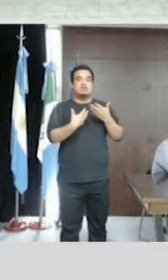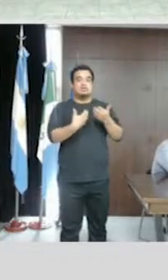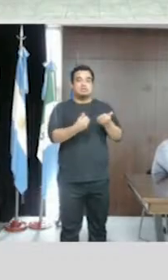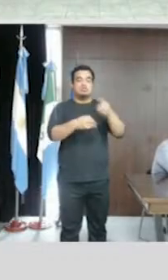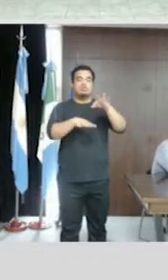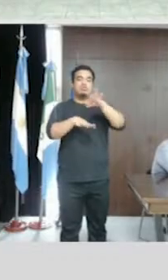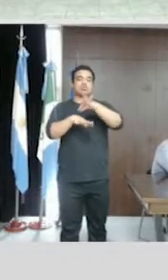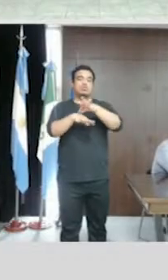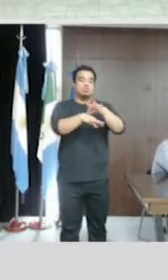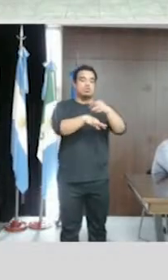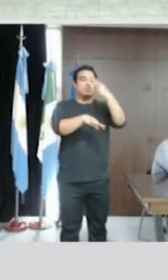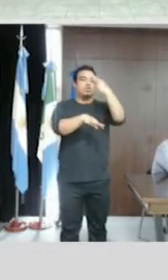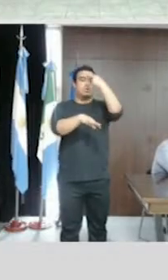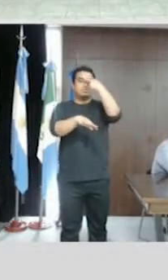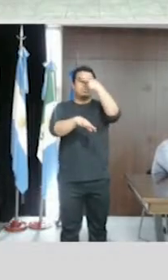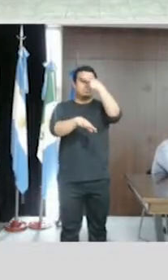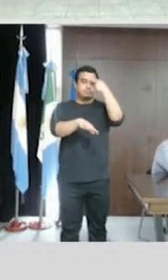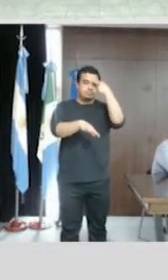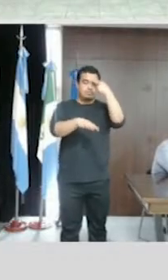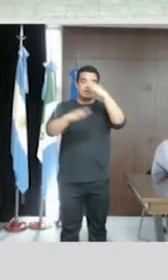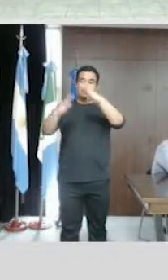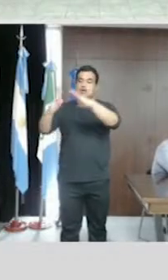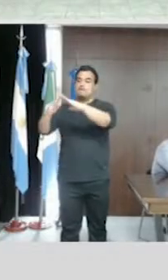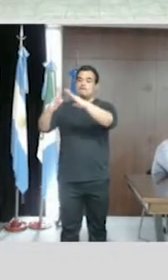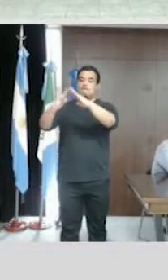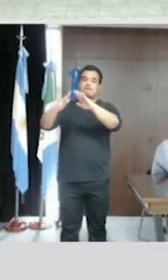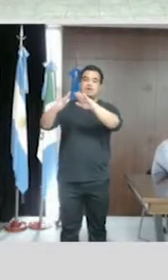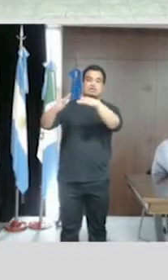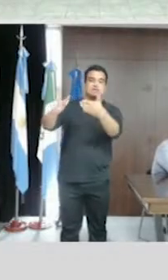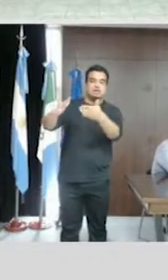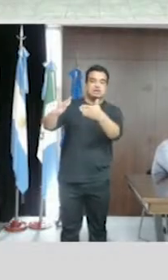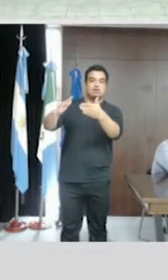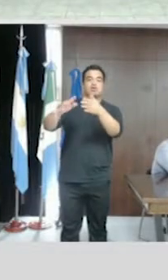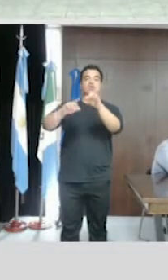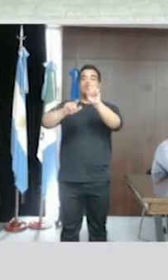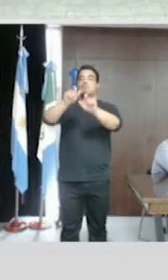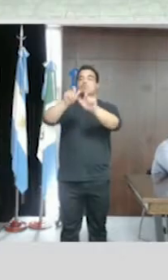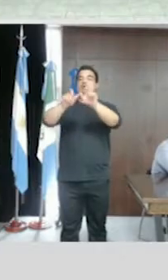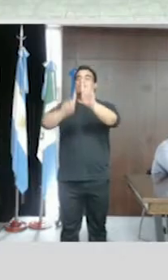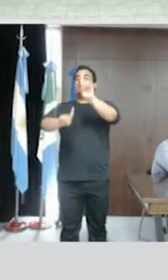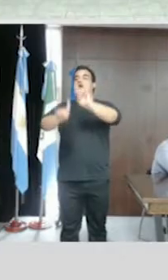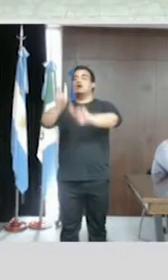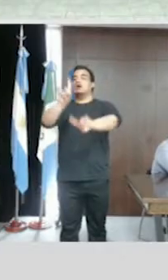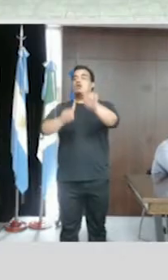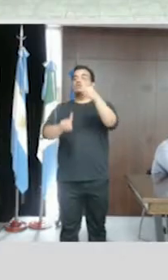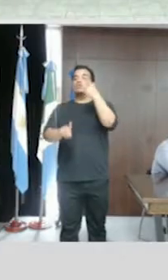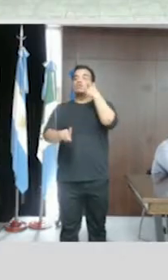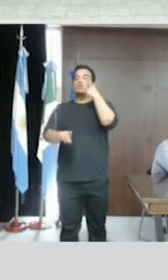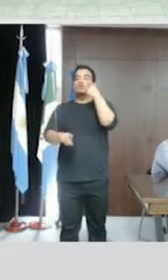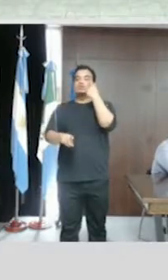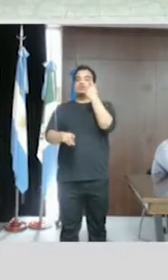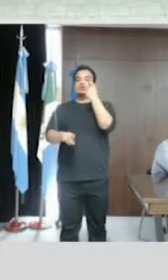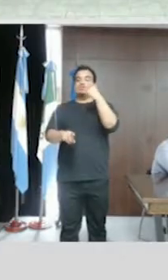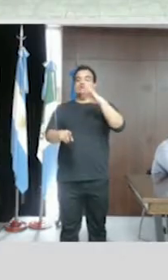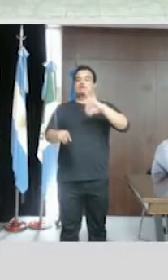vecino, a cada persona que comparte con nosotros que pueda identificar nuestra historia de vida. Pero en tanto y